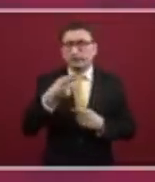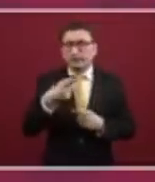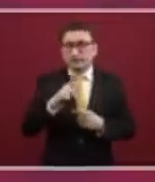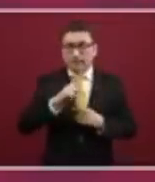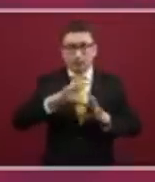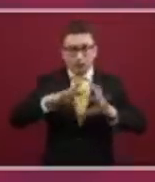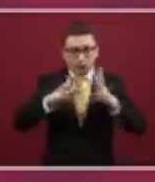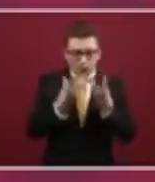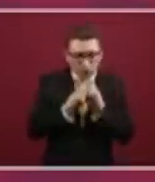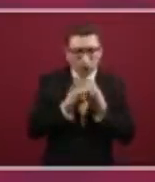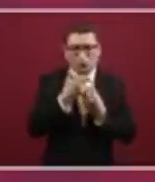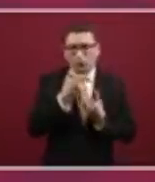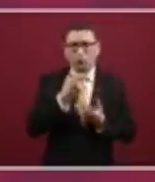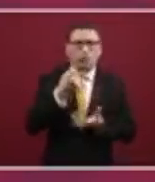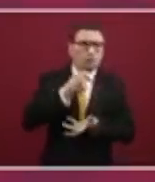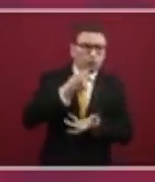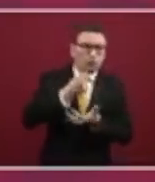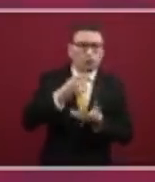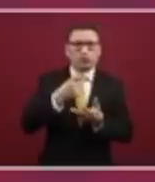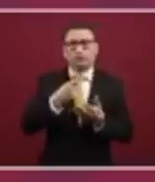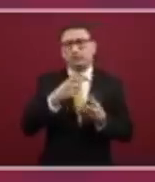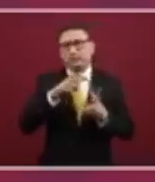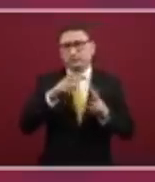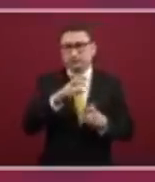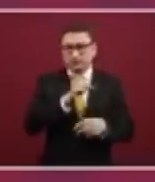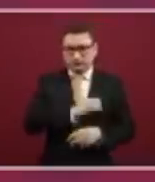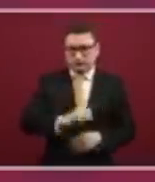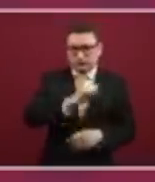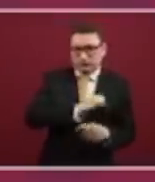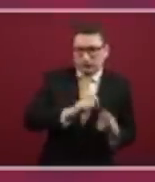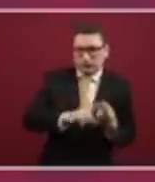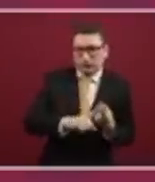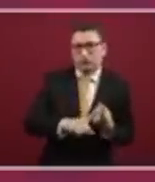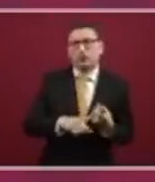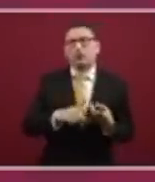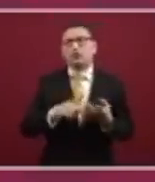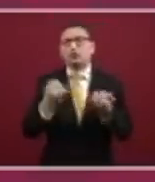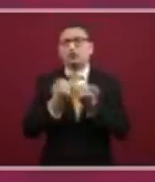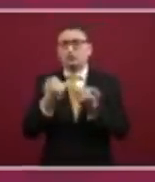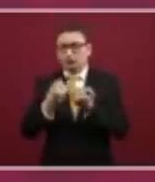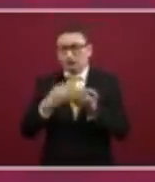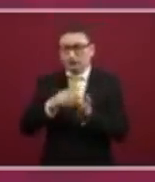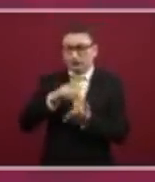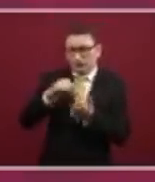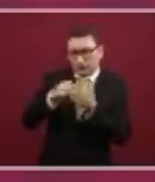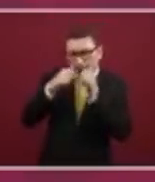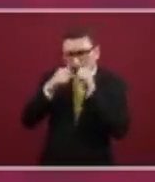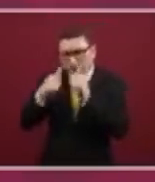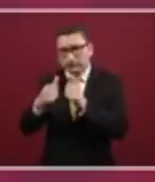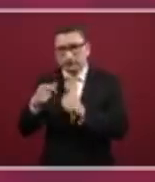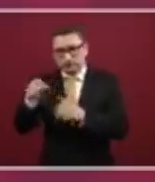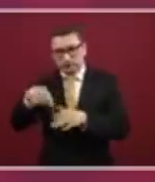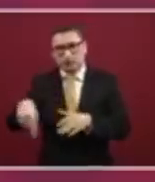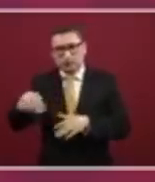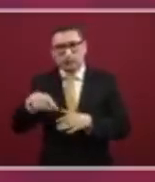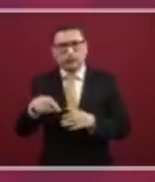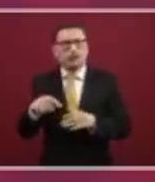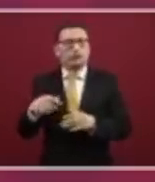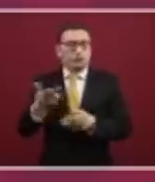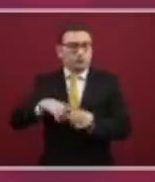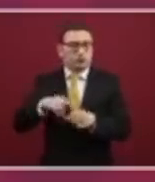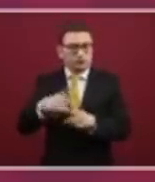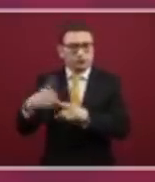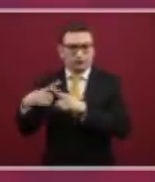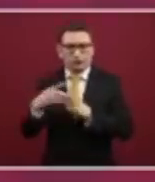los presupuestos de salud que tiene con sus centros de atención, que hay centros de atención,